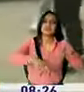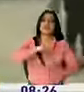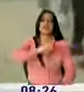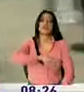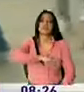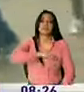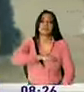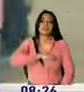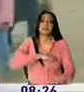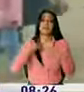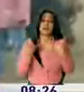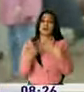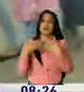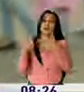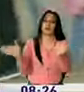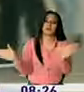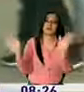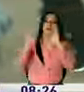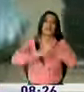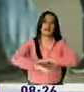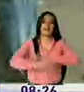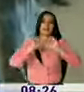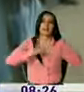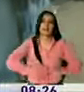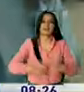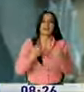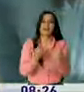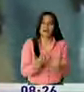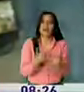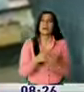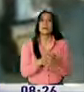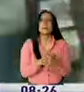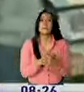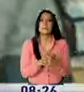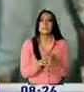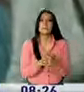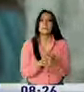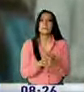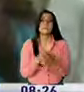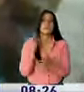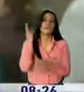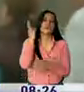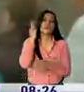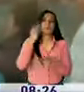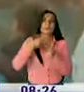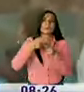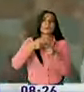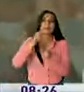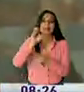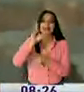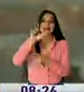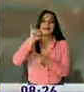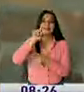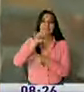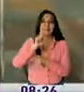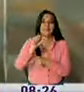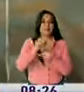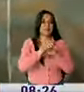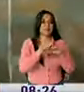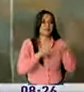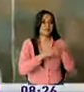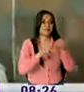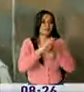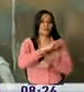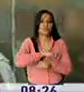abiertos gratuitamente. Precisamente yo me encuentro ahora con Elizabeth, quien es de la administración de Los Chillos. Buenos días,